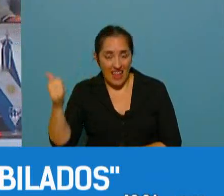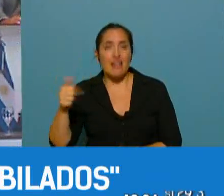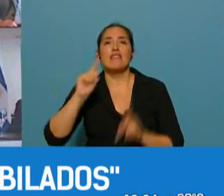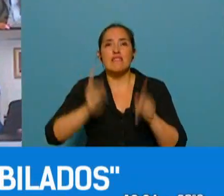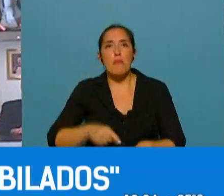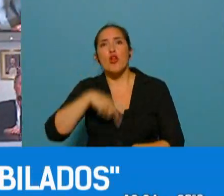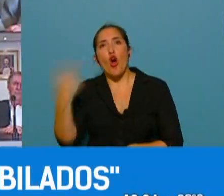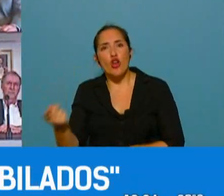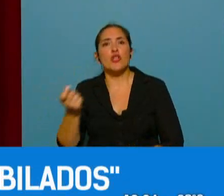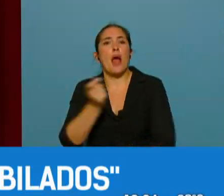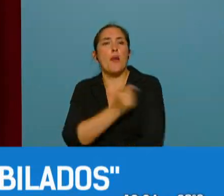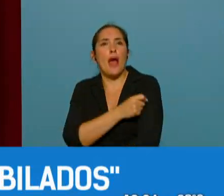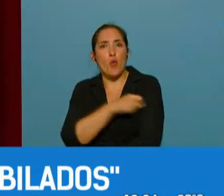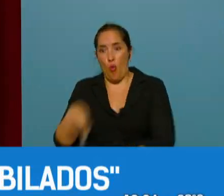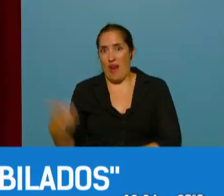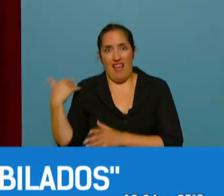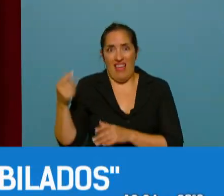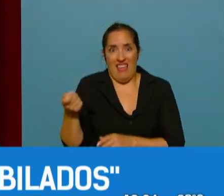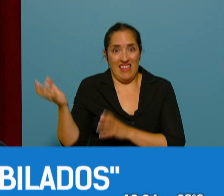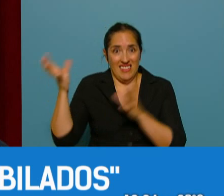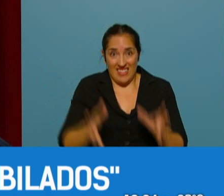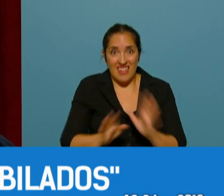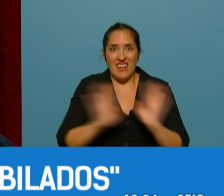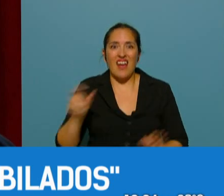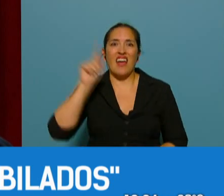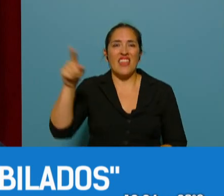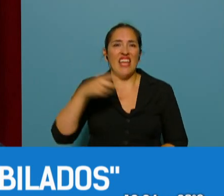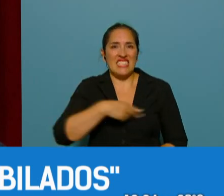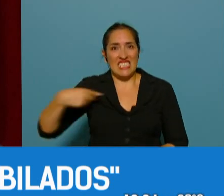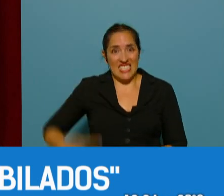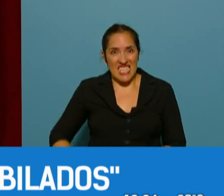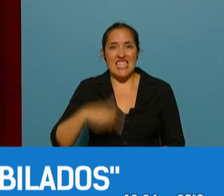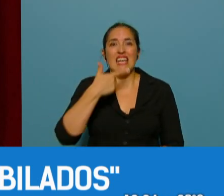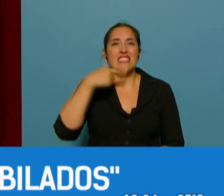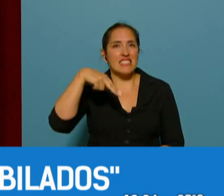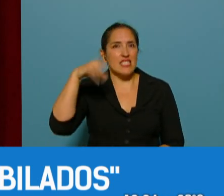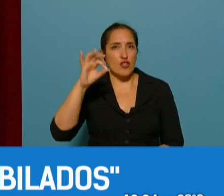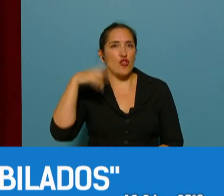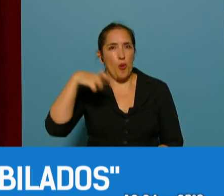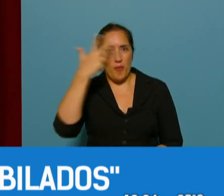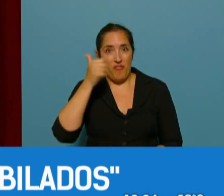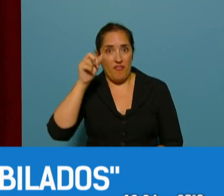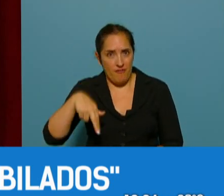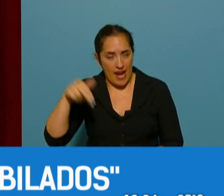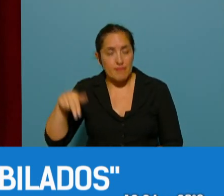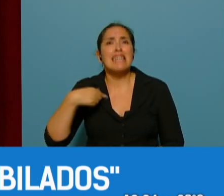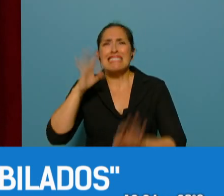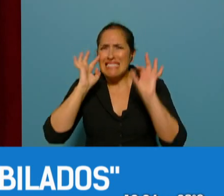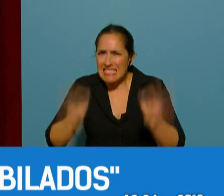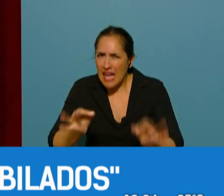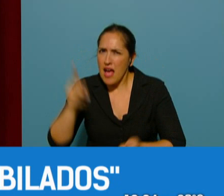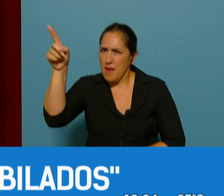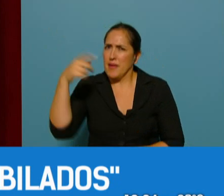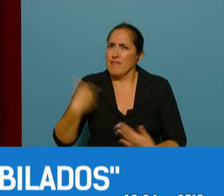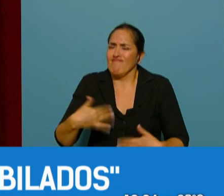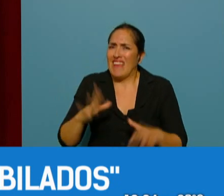la vacuna Sinopharm de China. Sabemos que hay dificultades en la producción de vacunas, pero conocemos